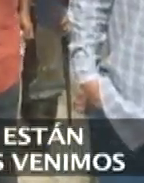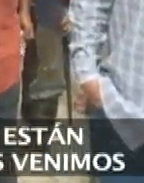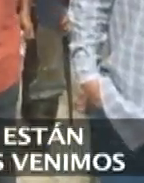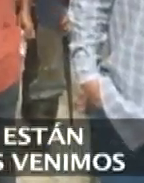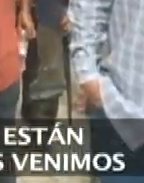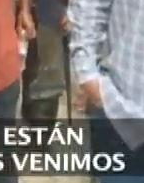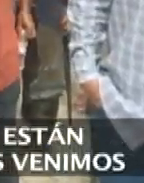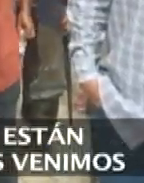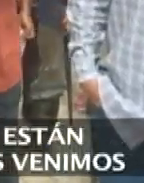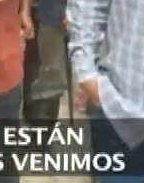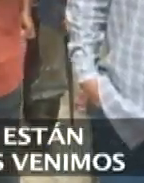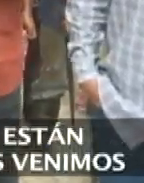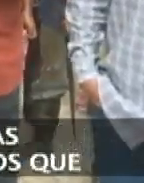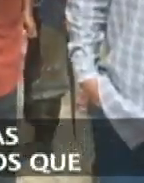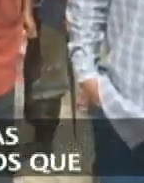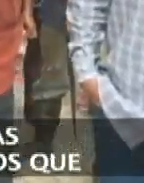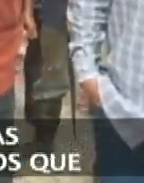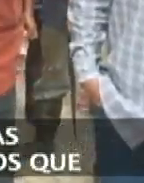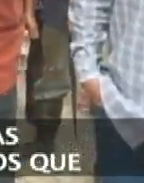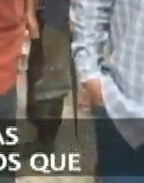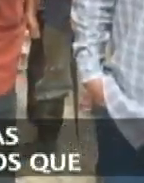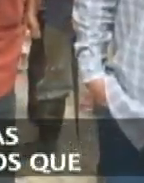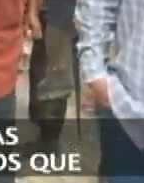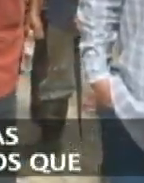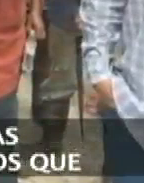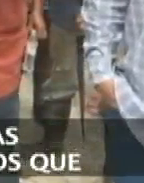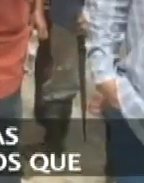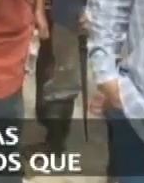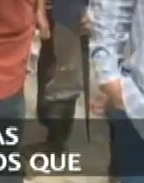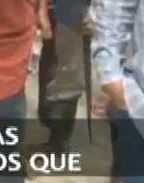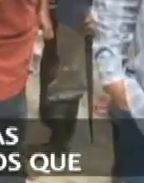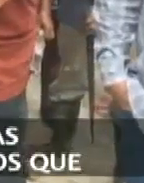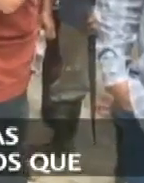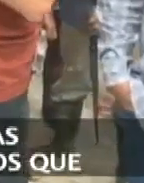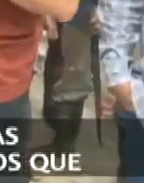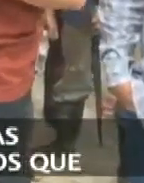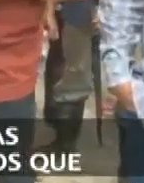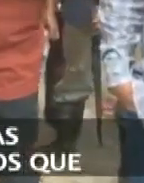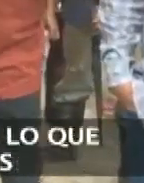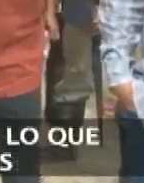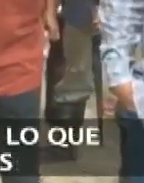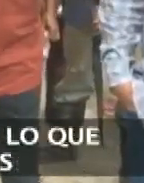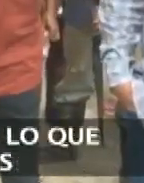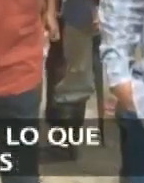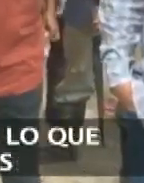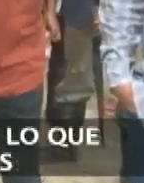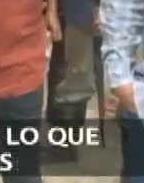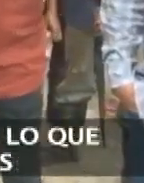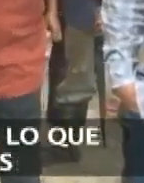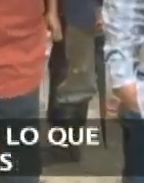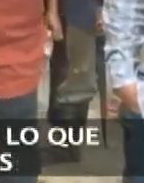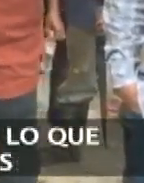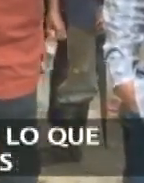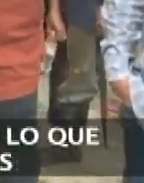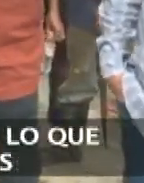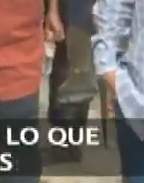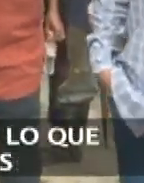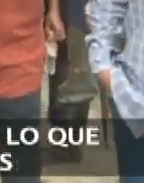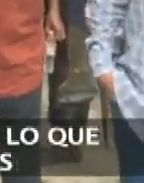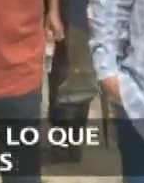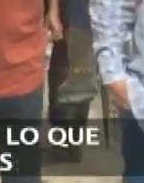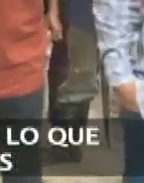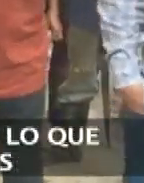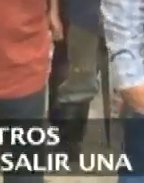están activadísimos y el próximo lunes venimos a traerles los insumos, las herramientas, los implementos que solicitaron también, además de lo que ha